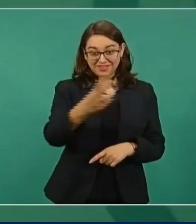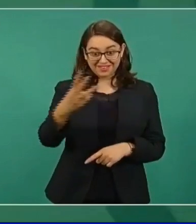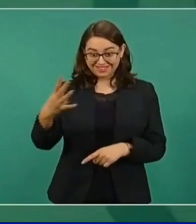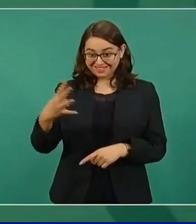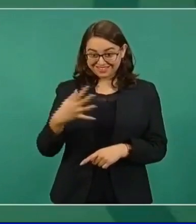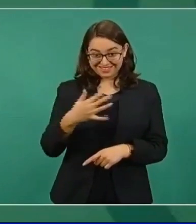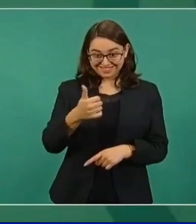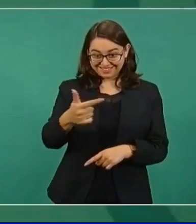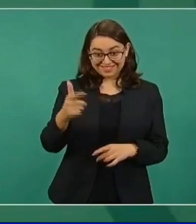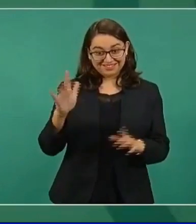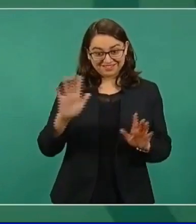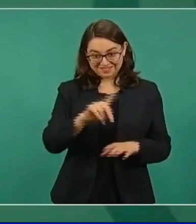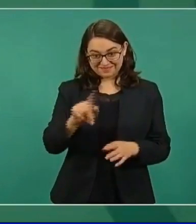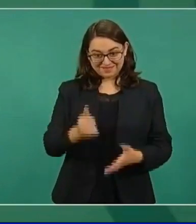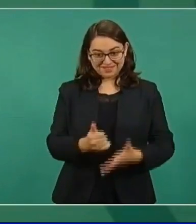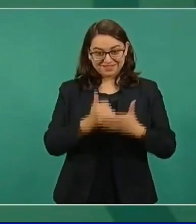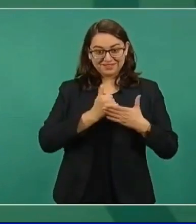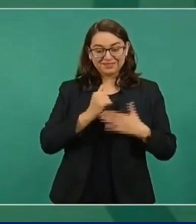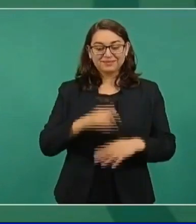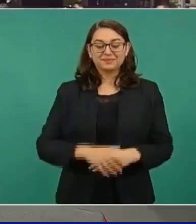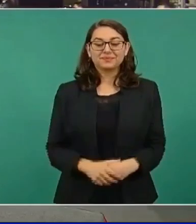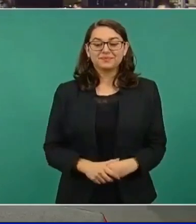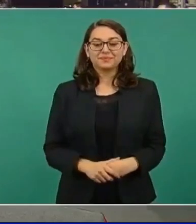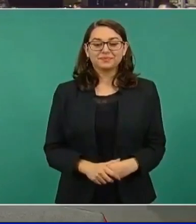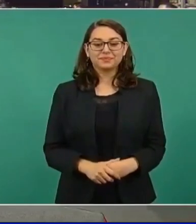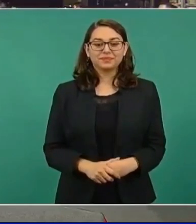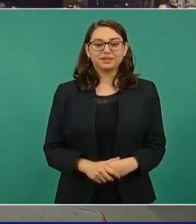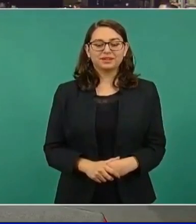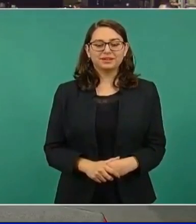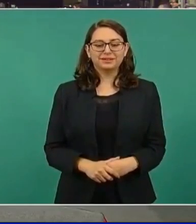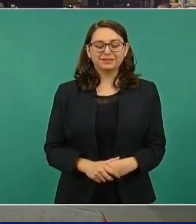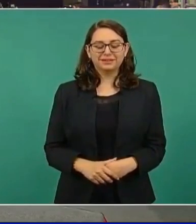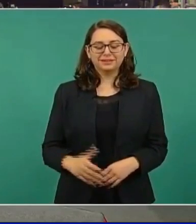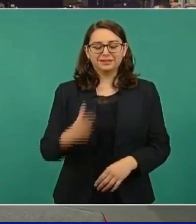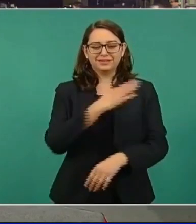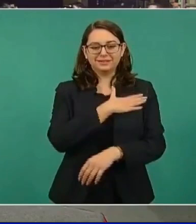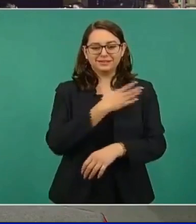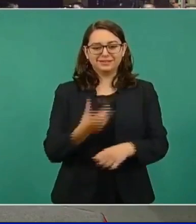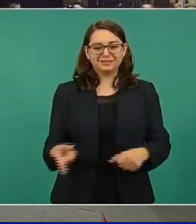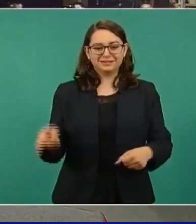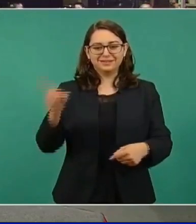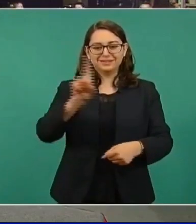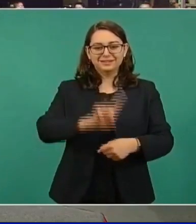Adelante, Eduardo. Buenos días, señor presidente.